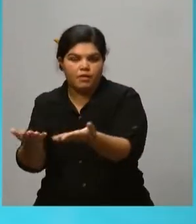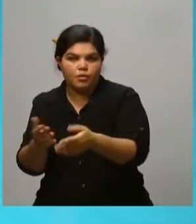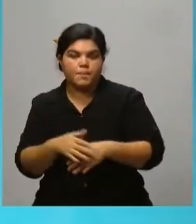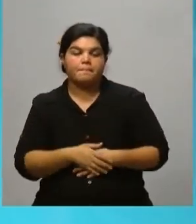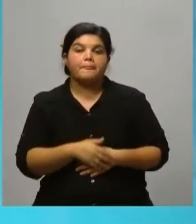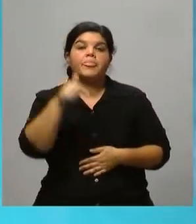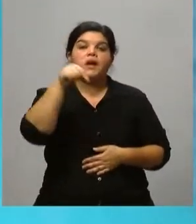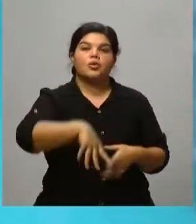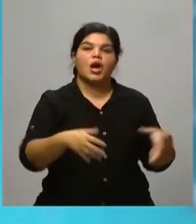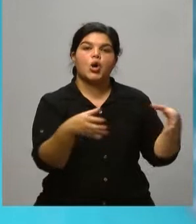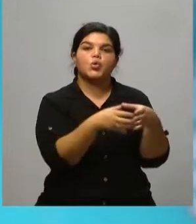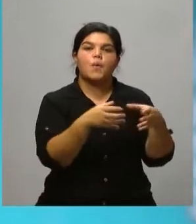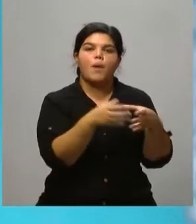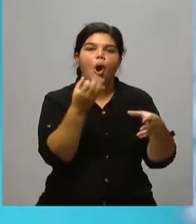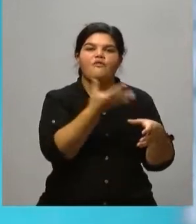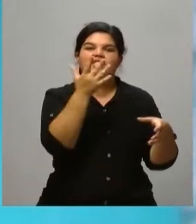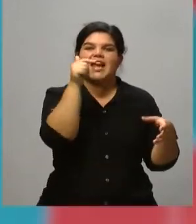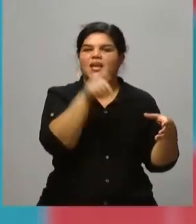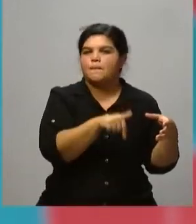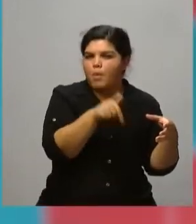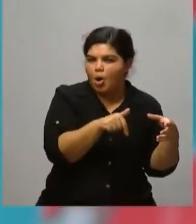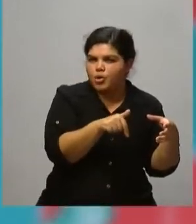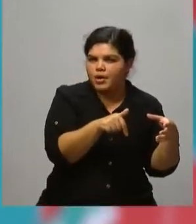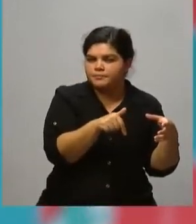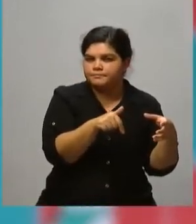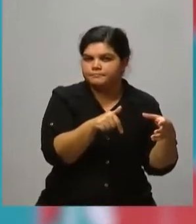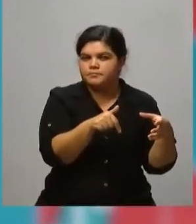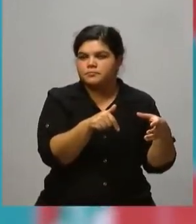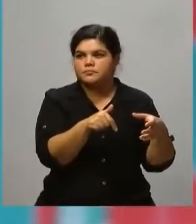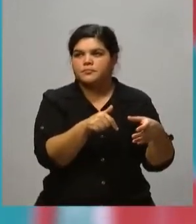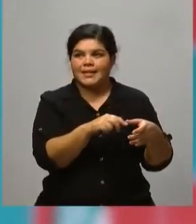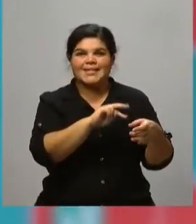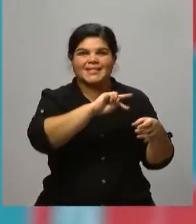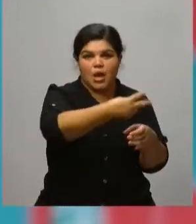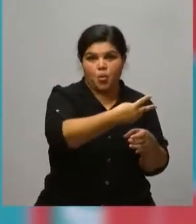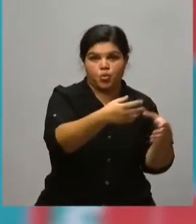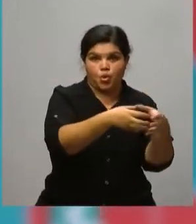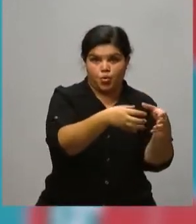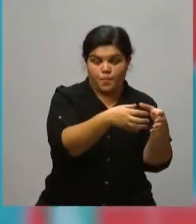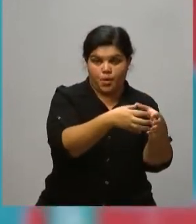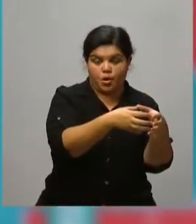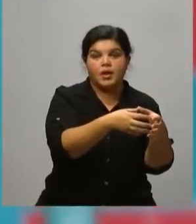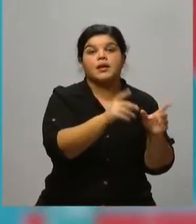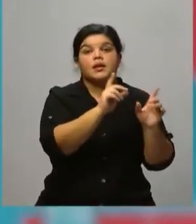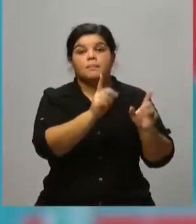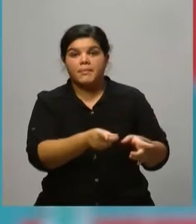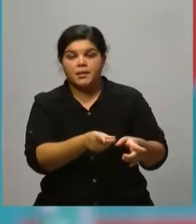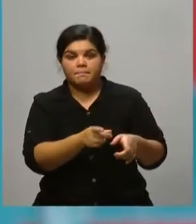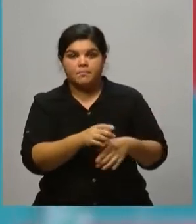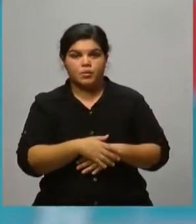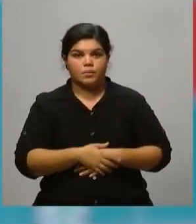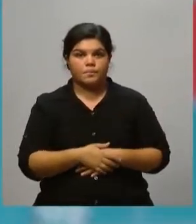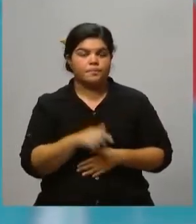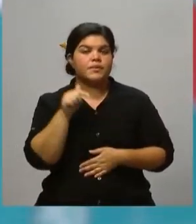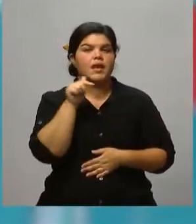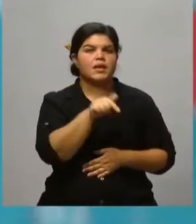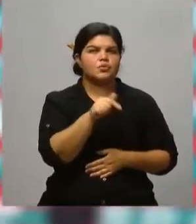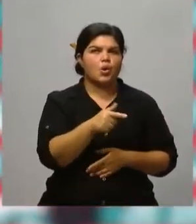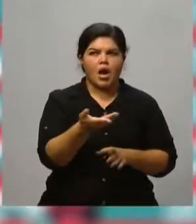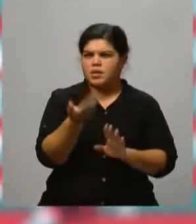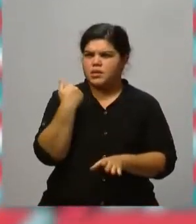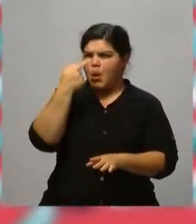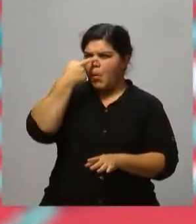al cabo, a veces personajes que no estaban militando en la política desde hace tiempo se presentan, tienen buenos resultados